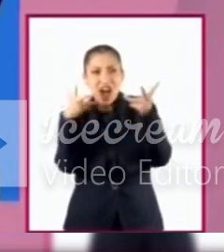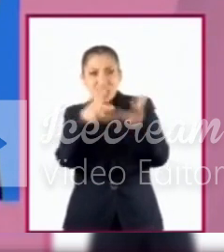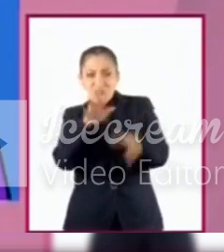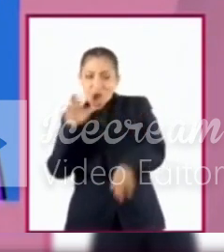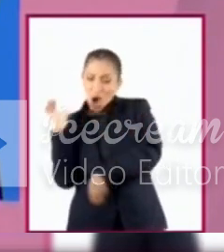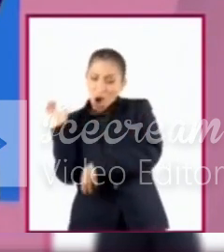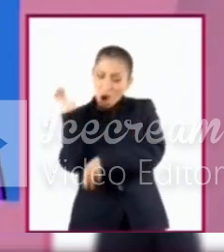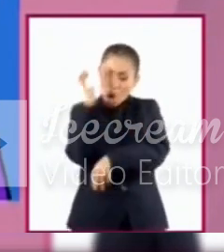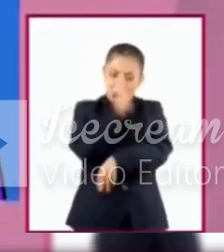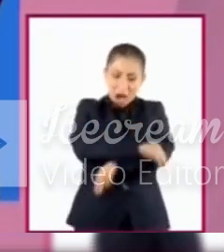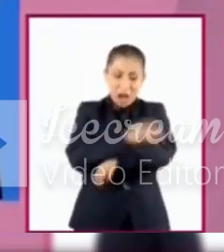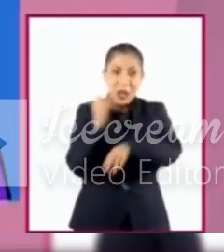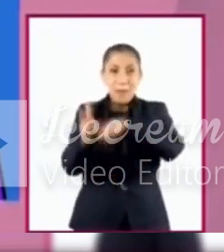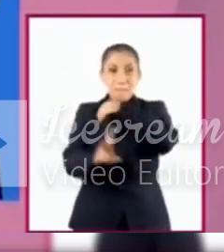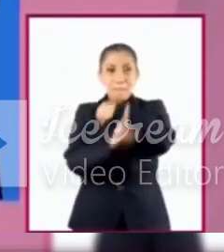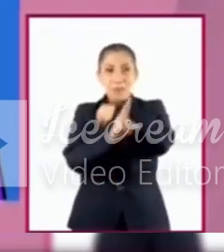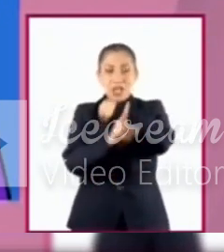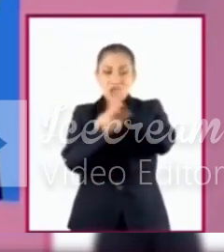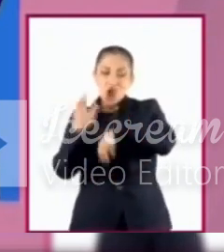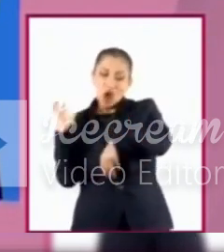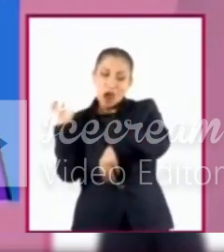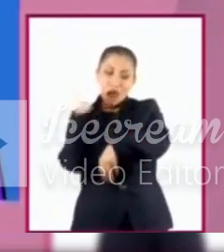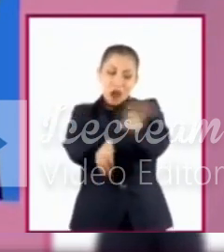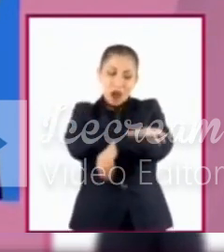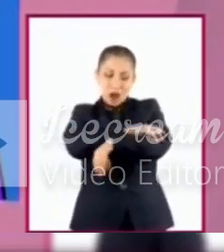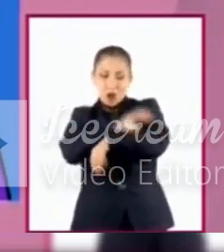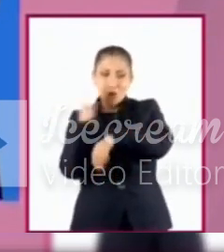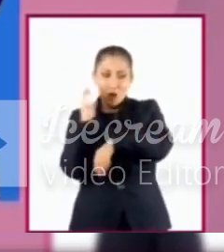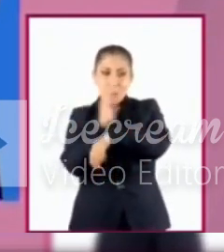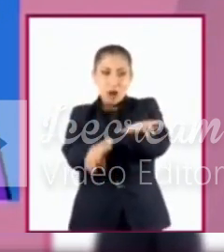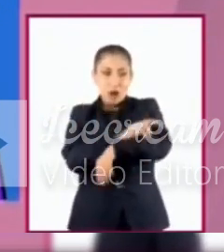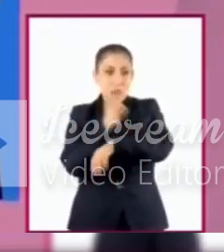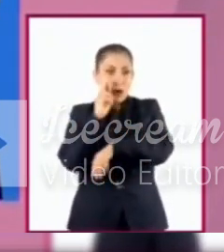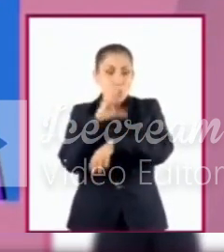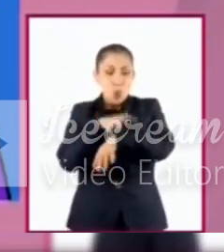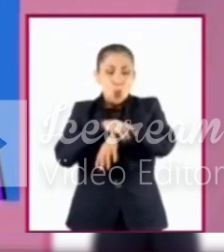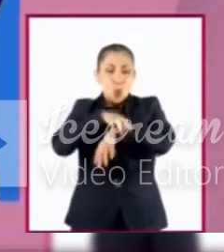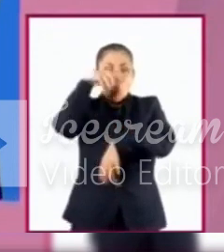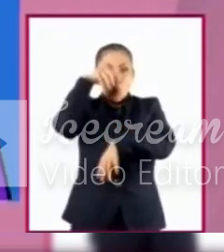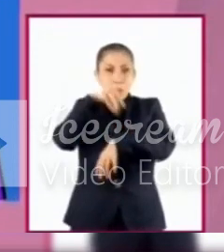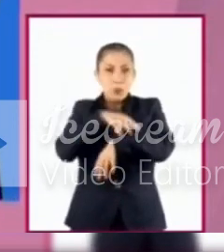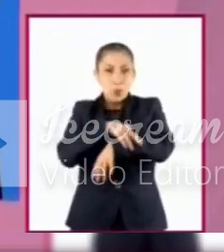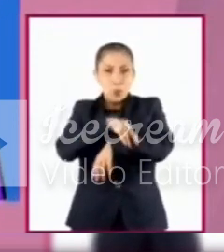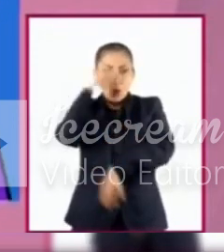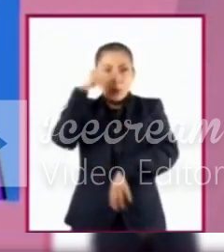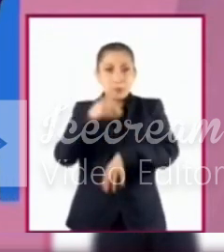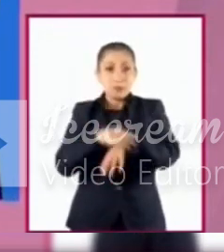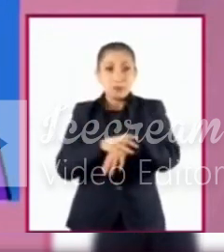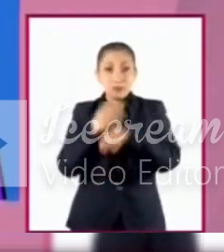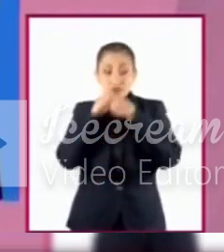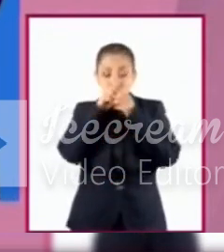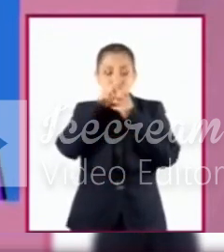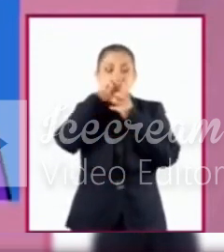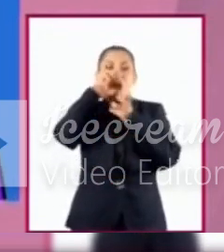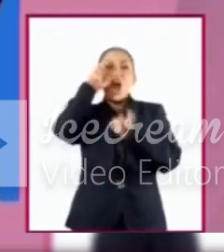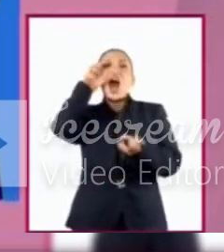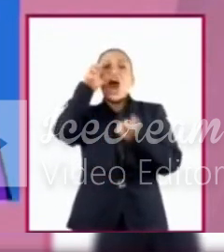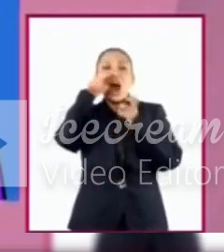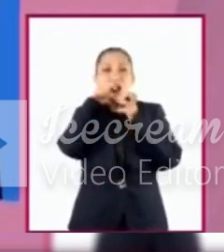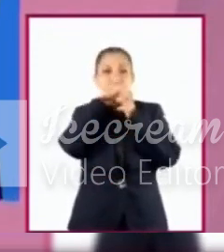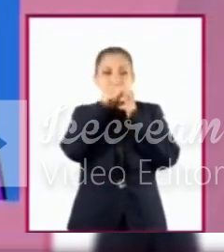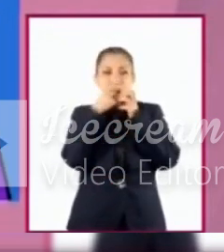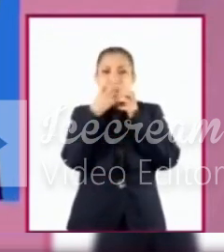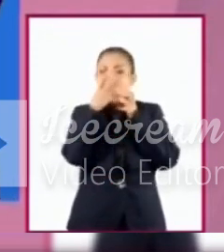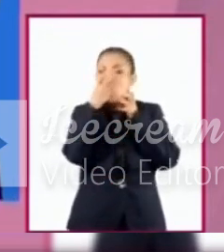sus ventosas al cristal del salón, haciendo en él el vacío. La boca del monstruo, un